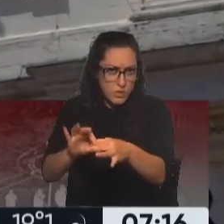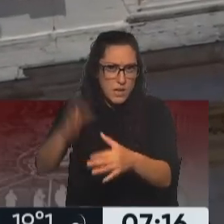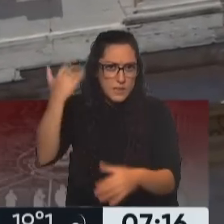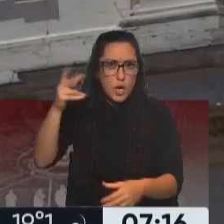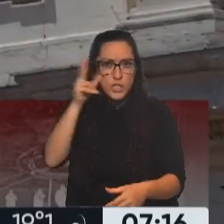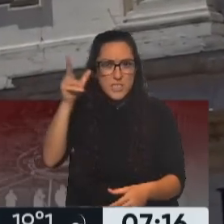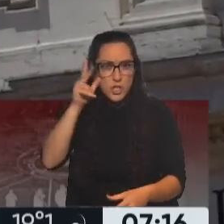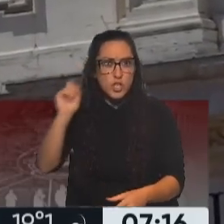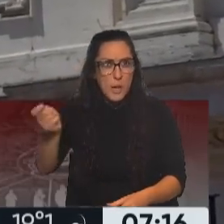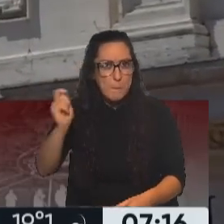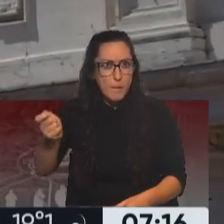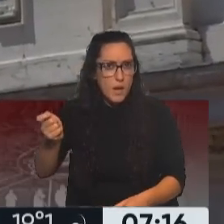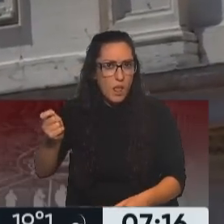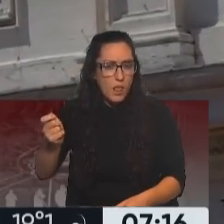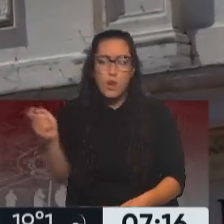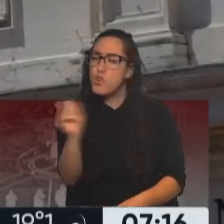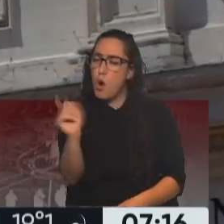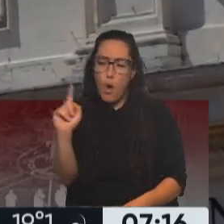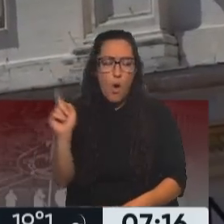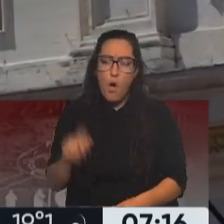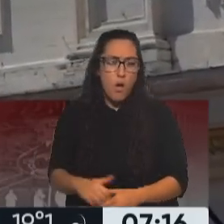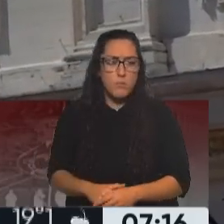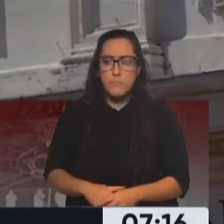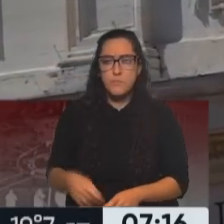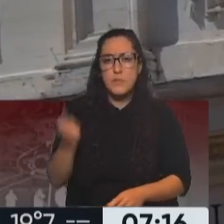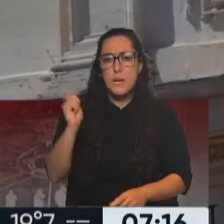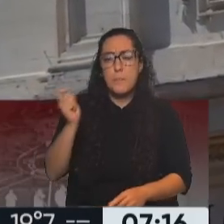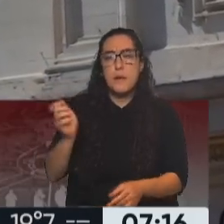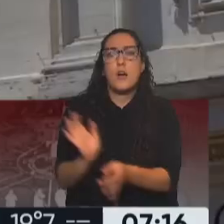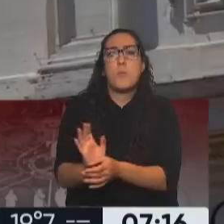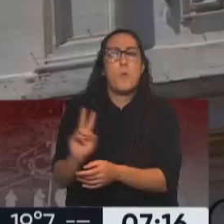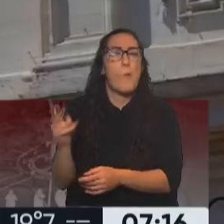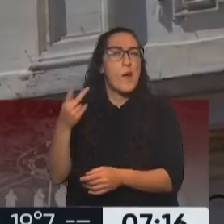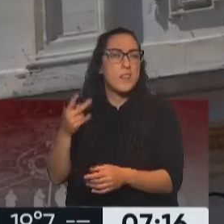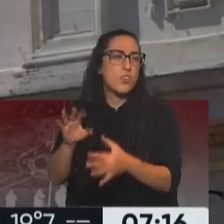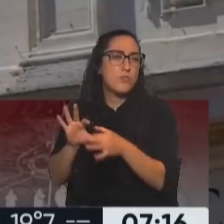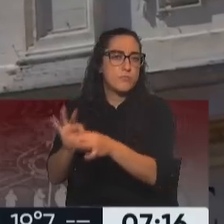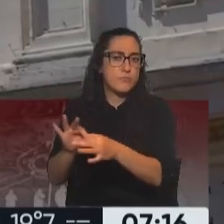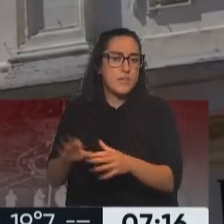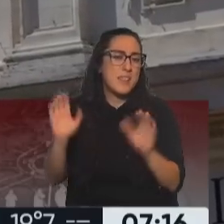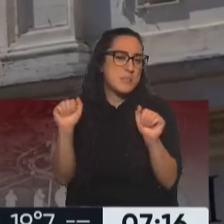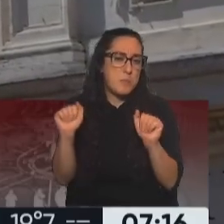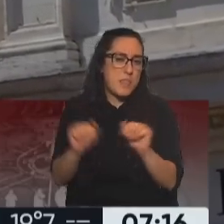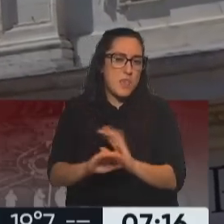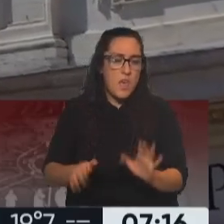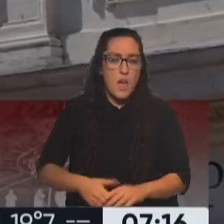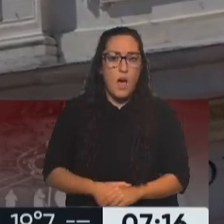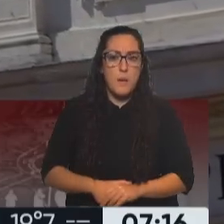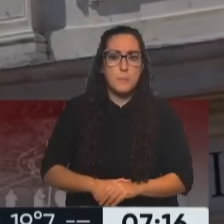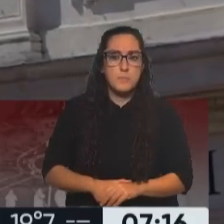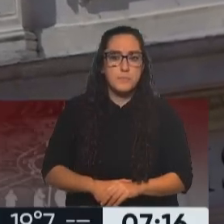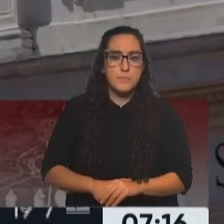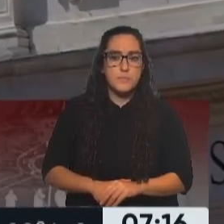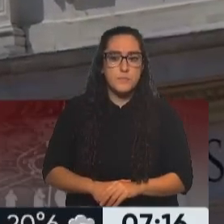¿88 campanadas? No, las campanadas son campanas, llamale de muerto, ¿no? Sí. De despedida. De despedida. Campanada de despedida.